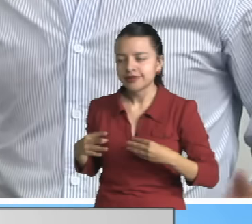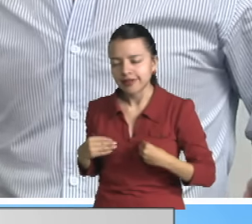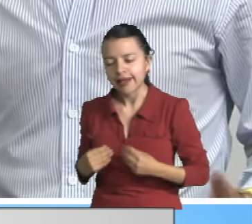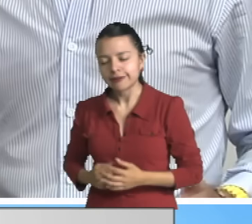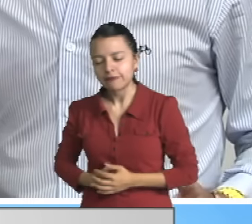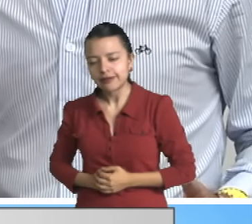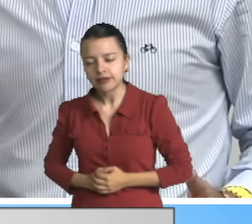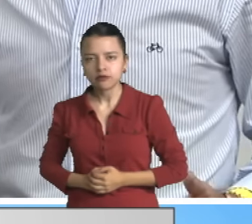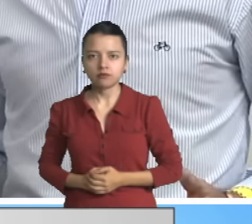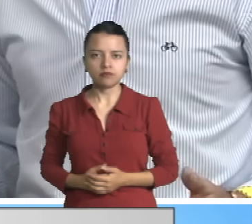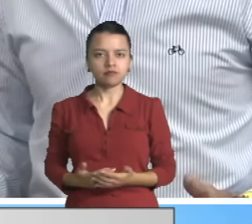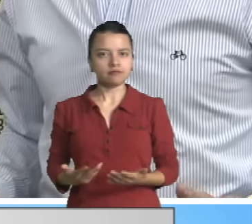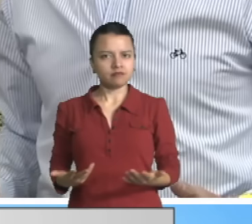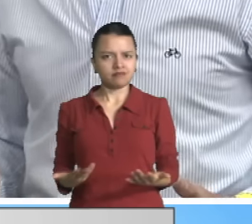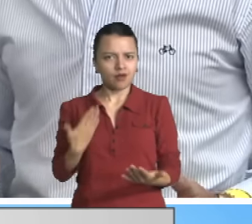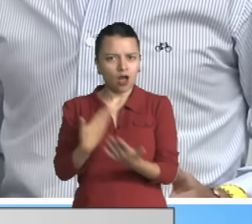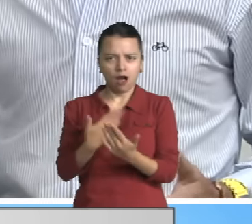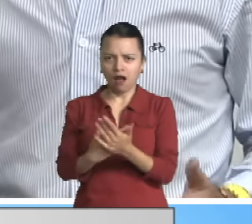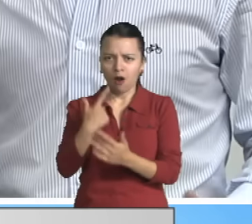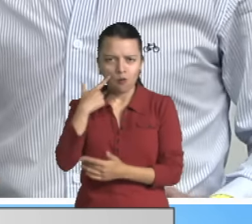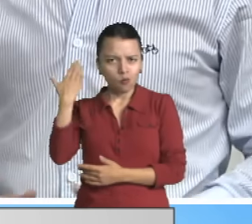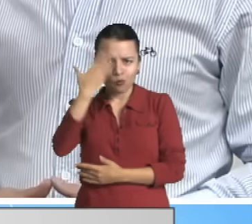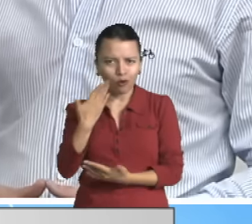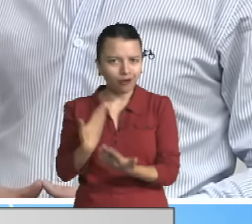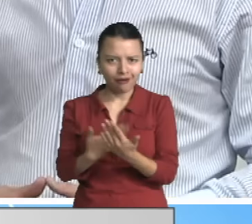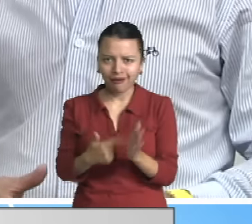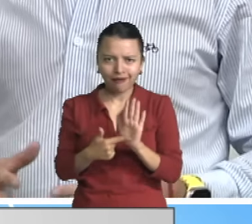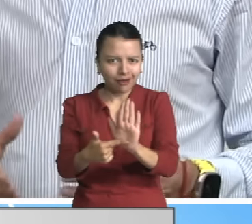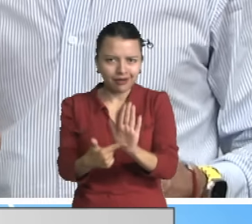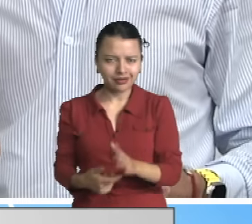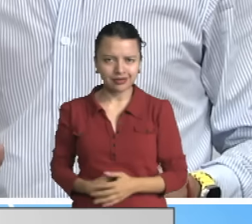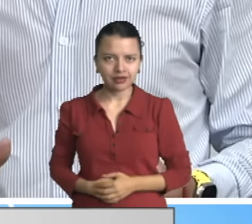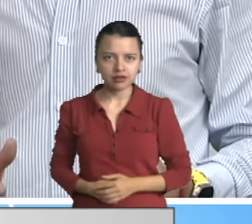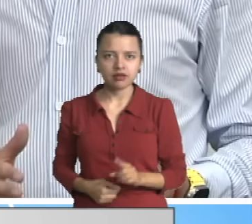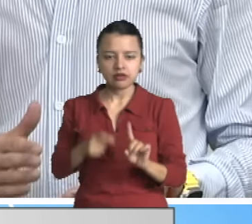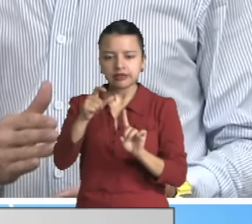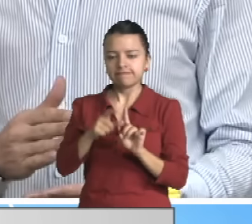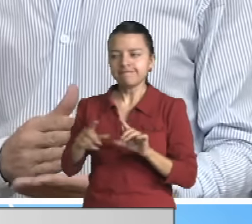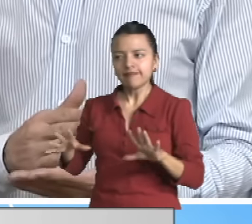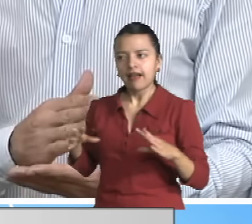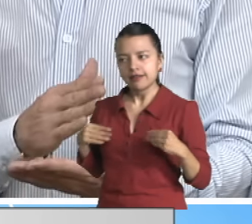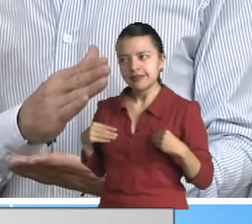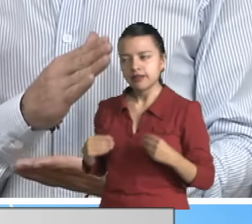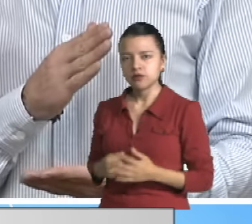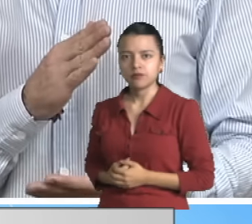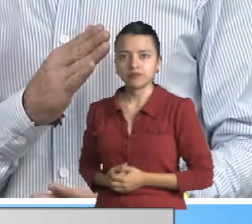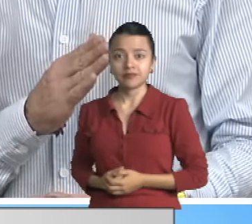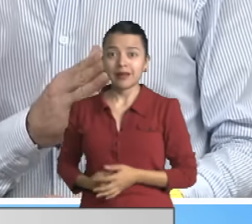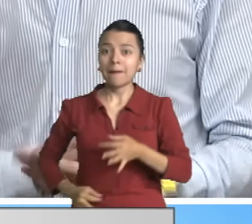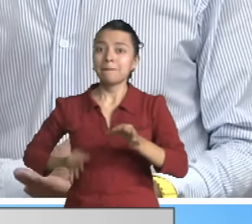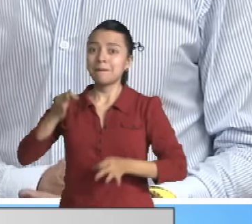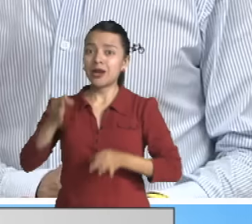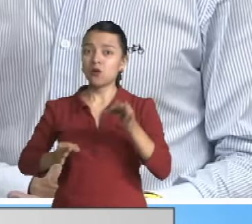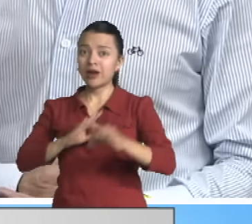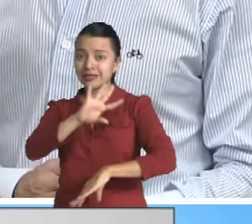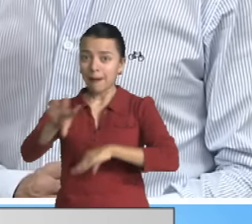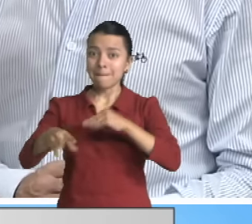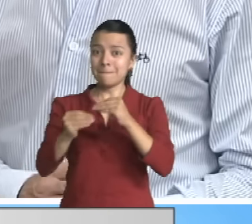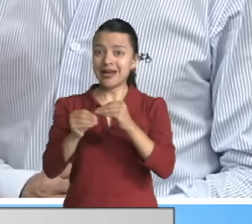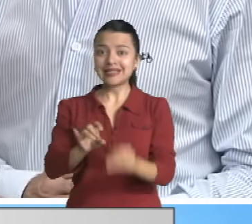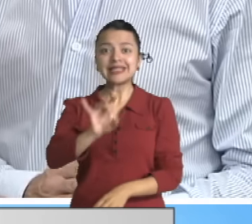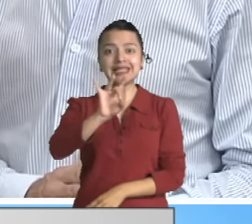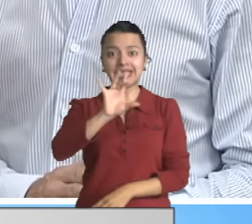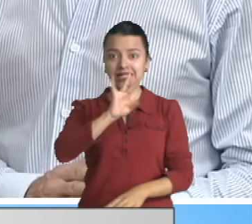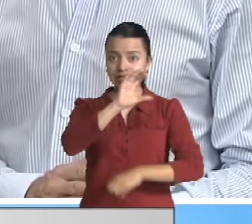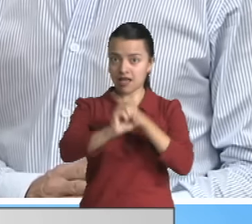tan fuertes las pruebas que tiene que confesar. Pero además, el juez, aparte de la pena de 15 años y 6